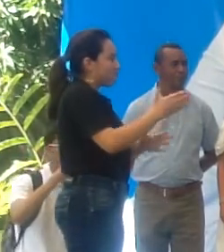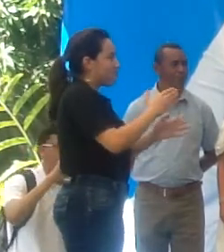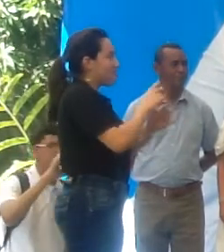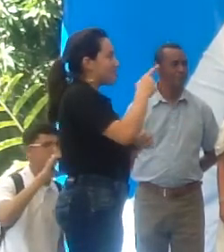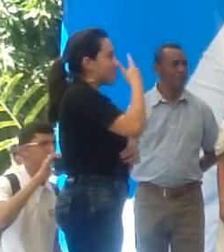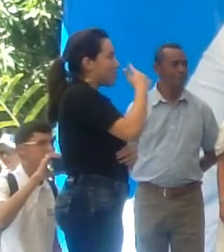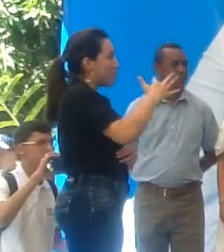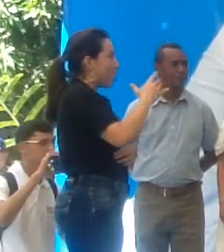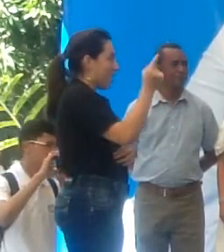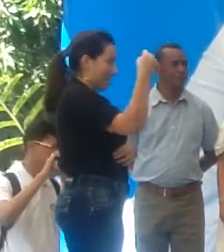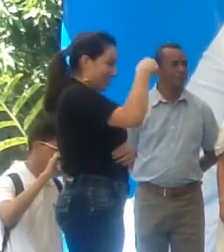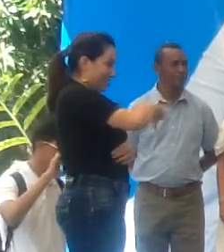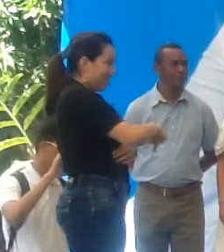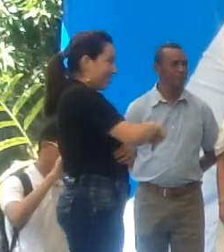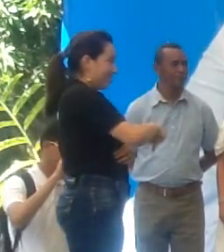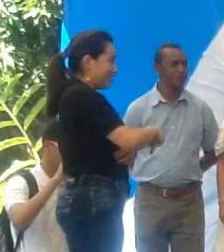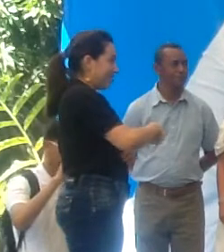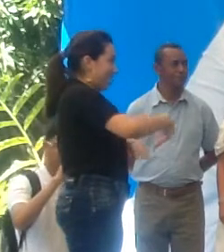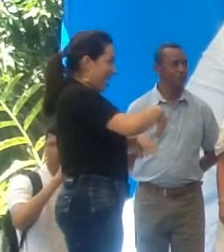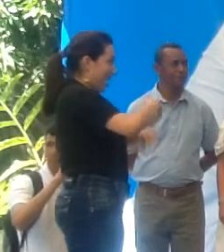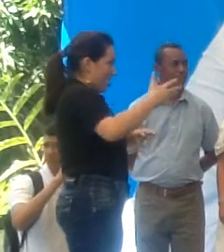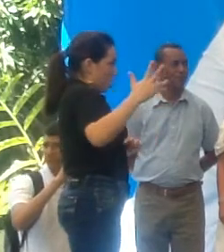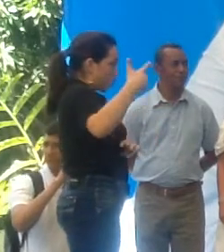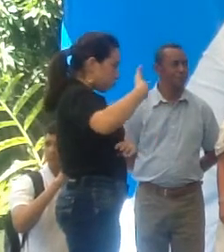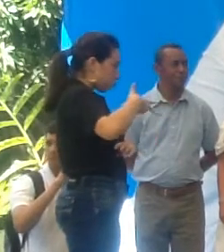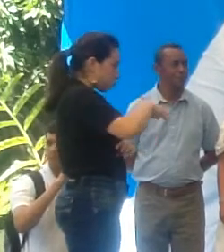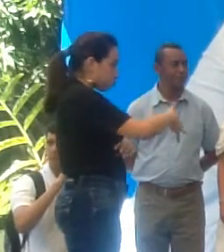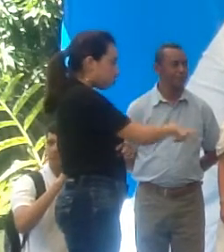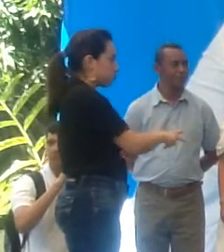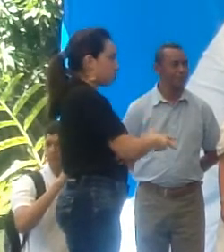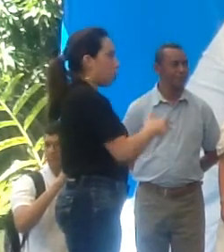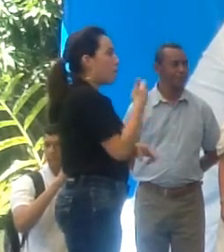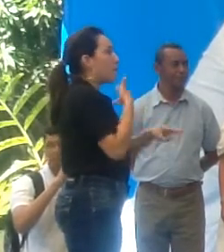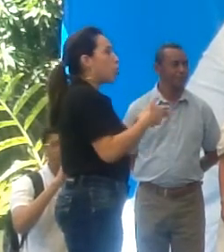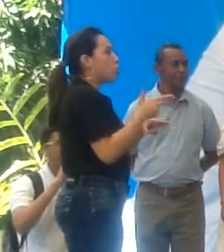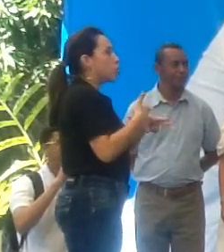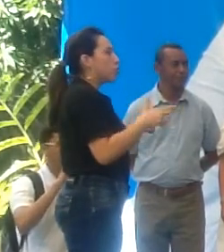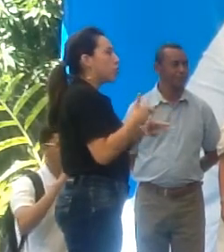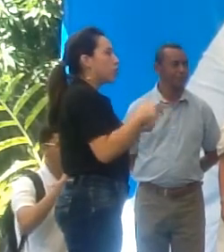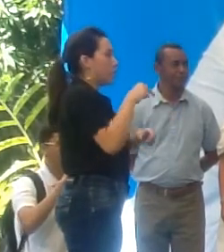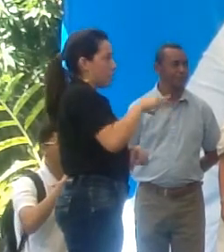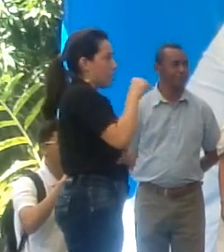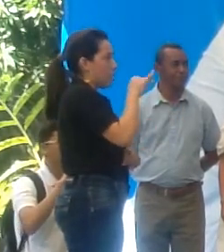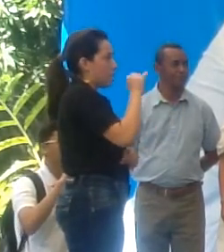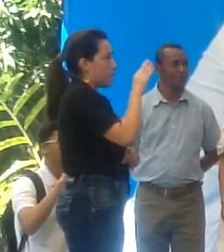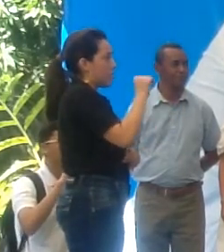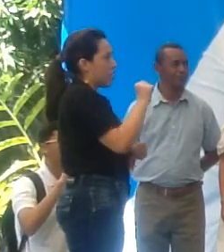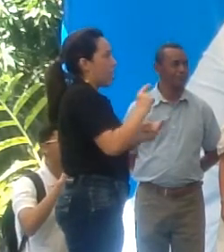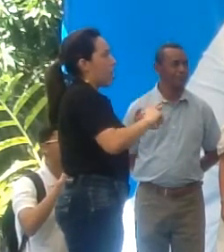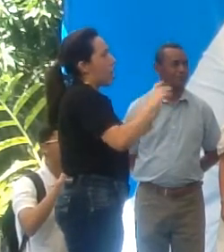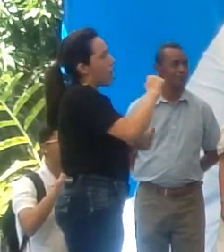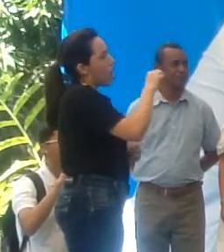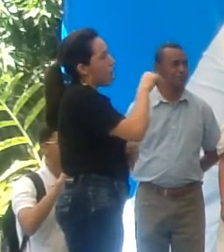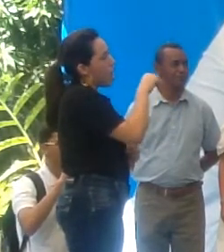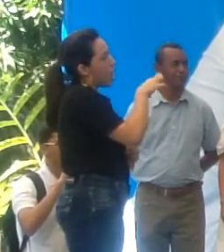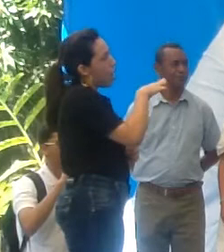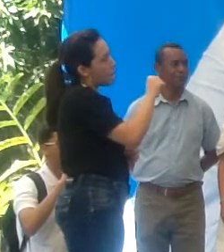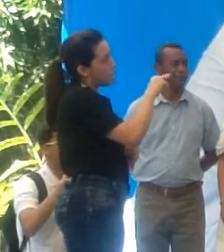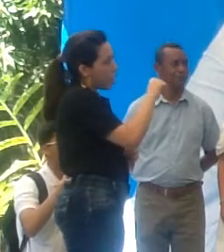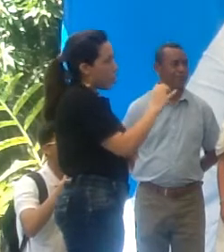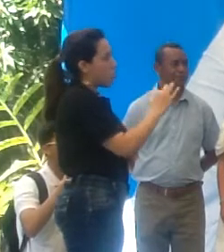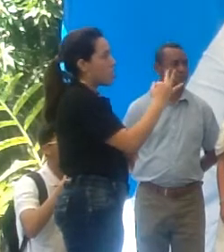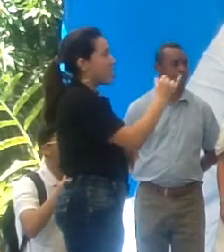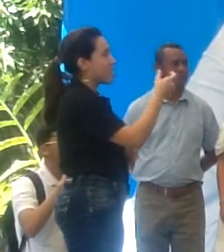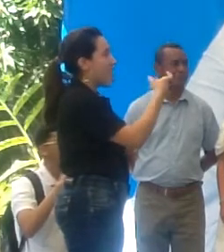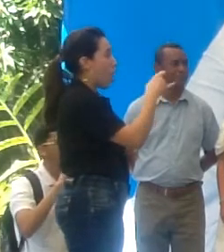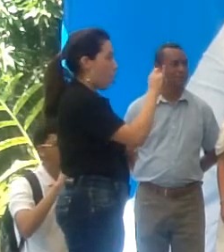Minca. Actualmente se está construyendo la vía entre Minca, El Campano y La Tagua,